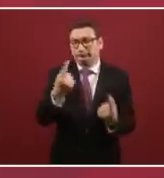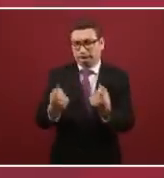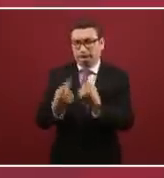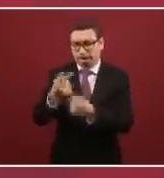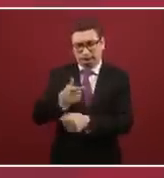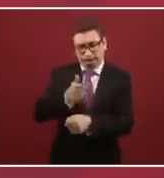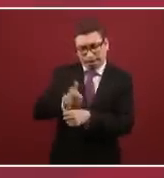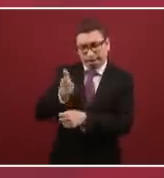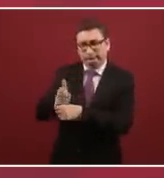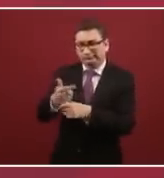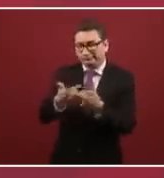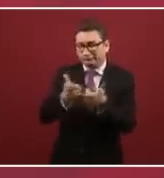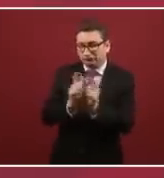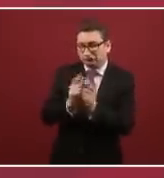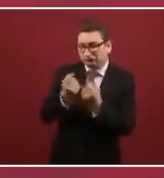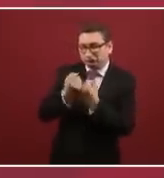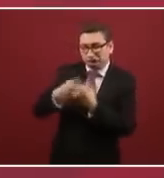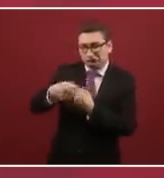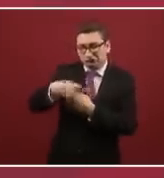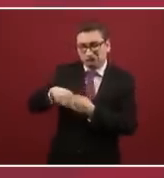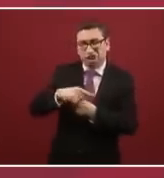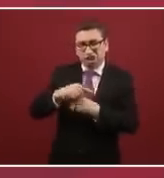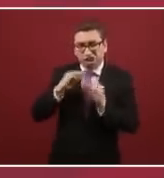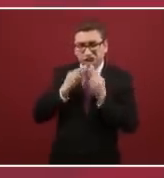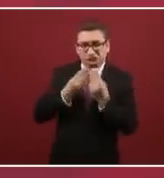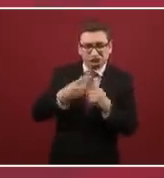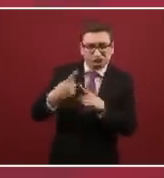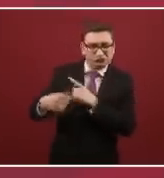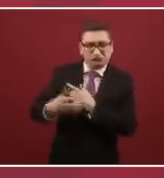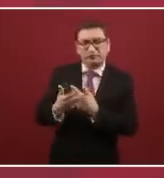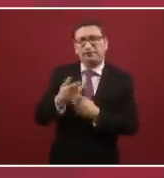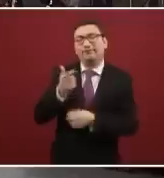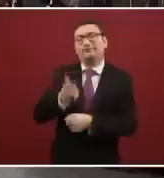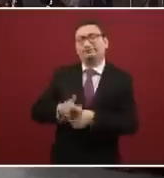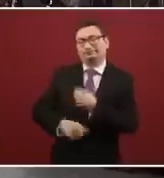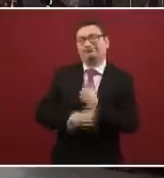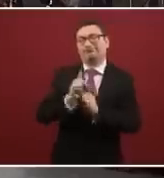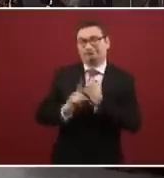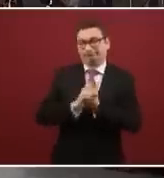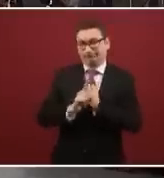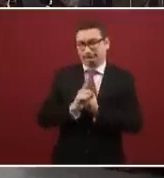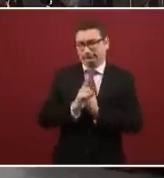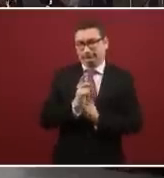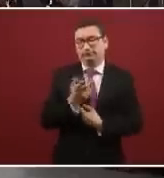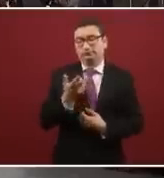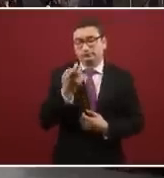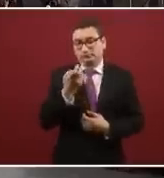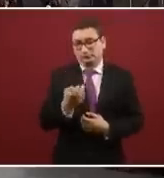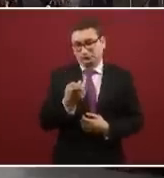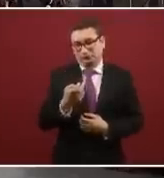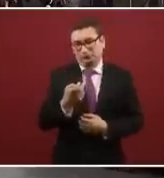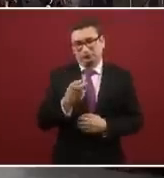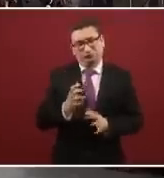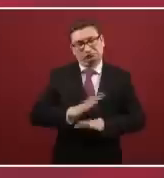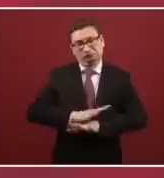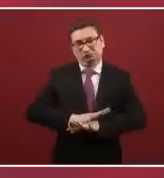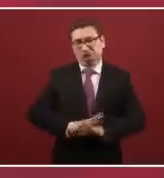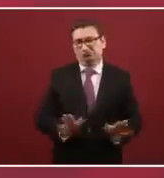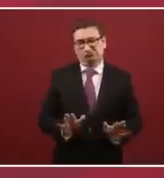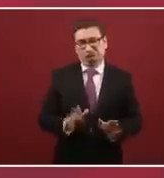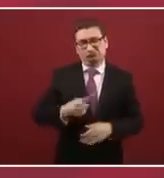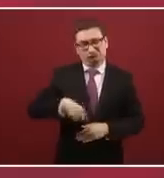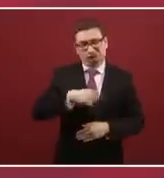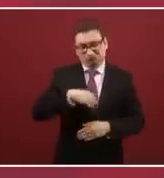y eso es lo que ha estado causando problema, pero ya se tiene toda